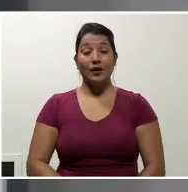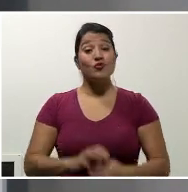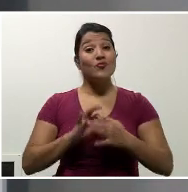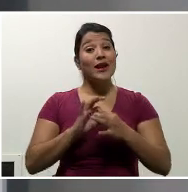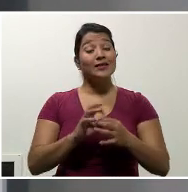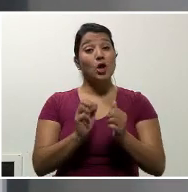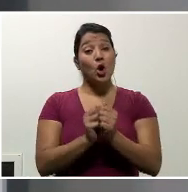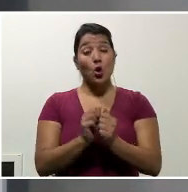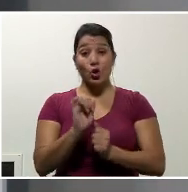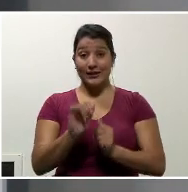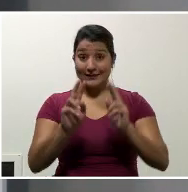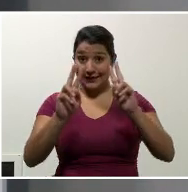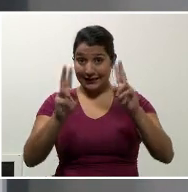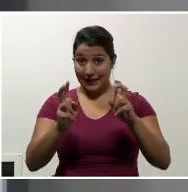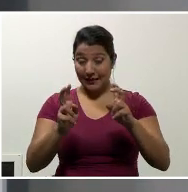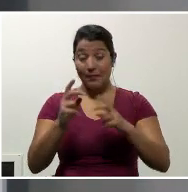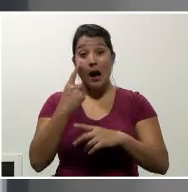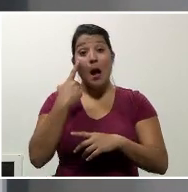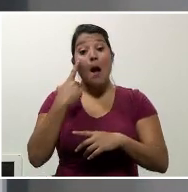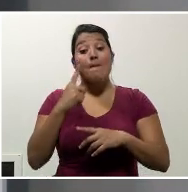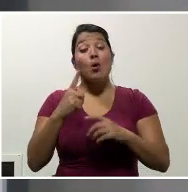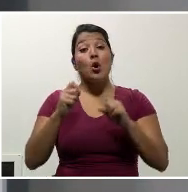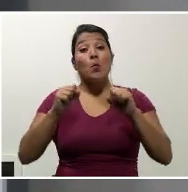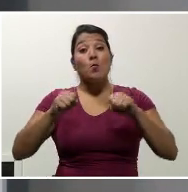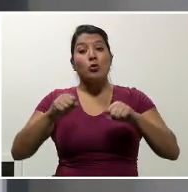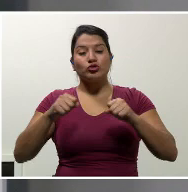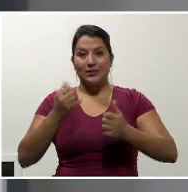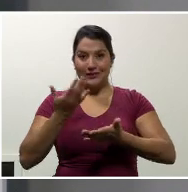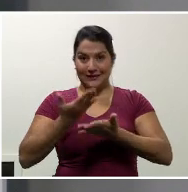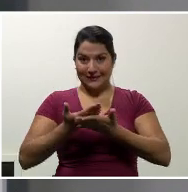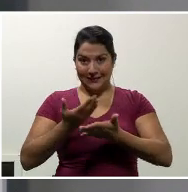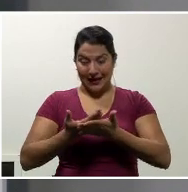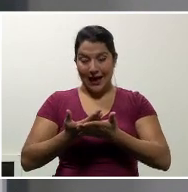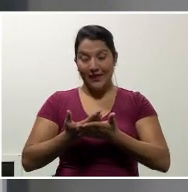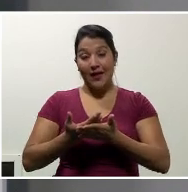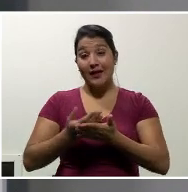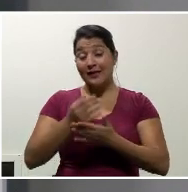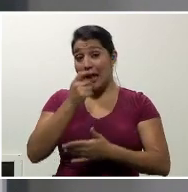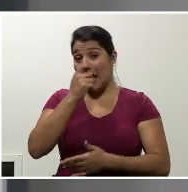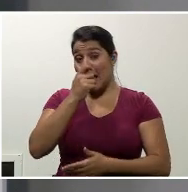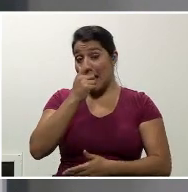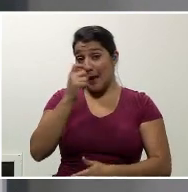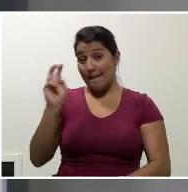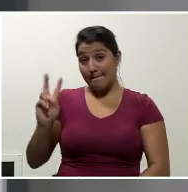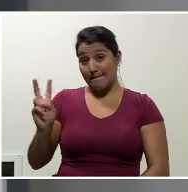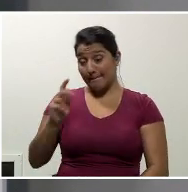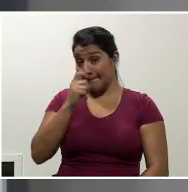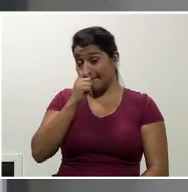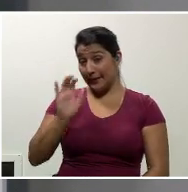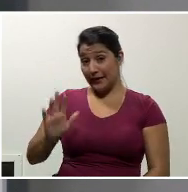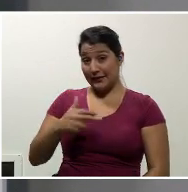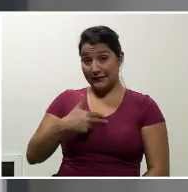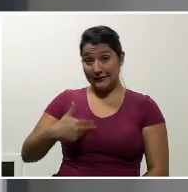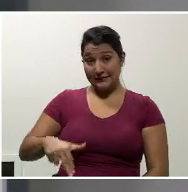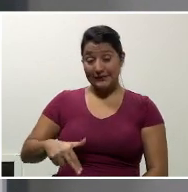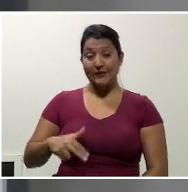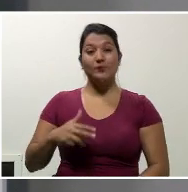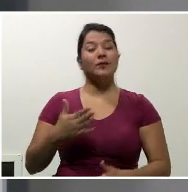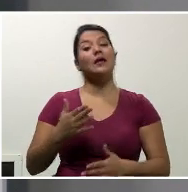tema, ante la posible llegada del coronavirus a nuestro país, el Instituto de Acueductos